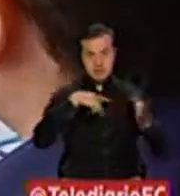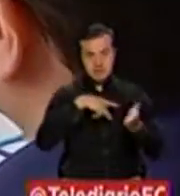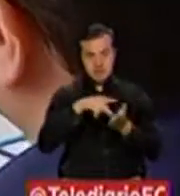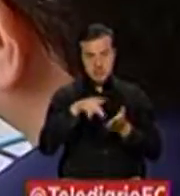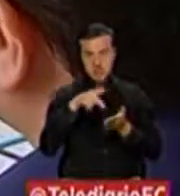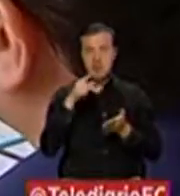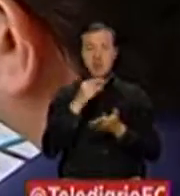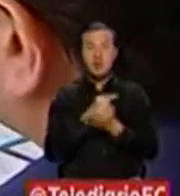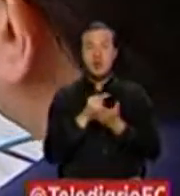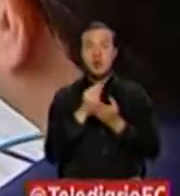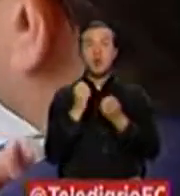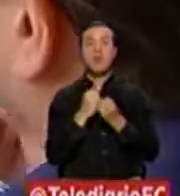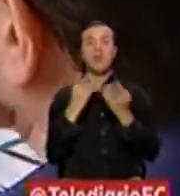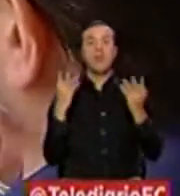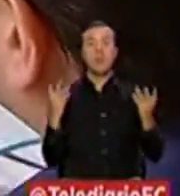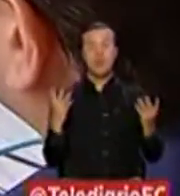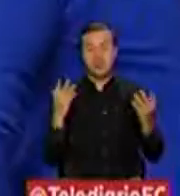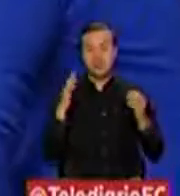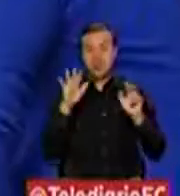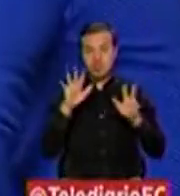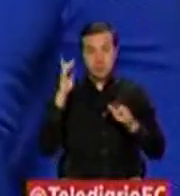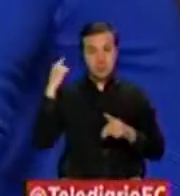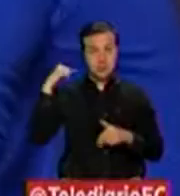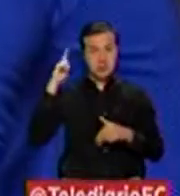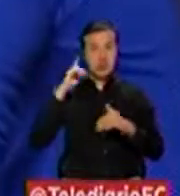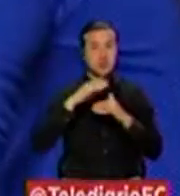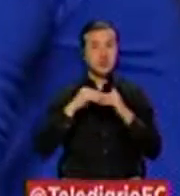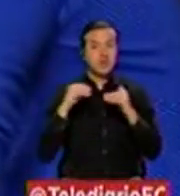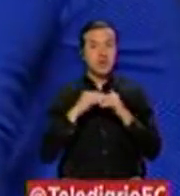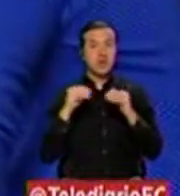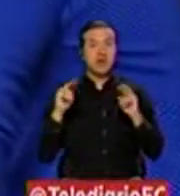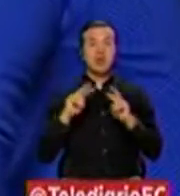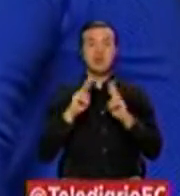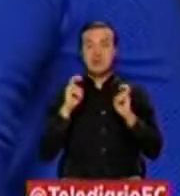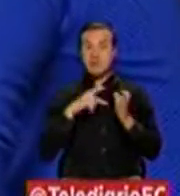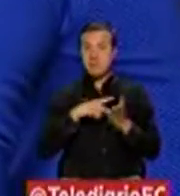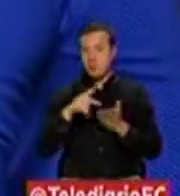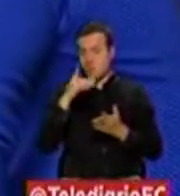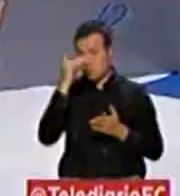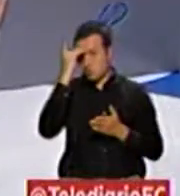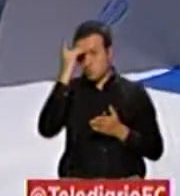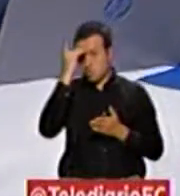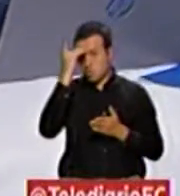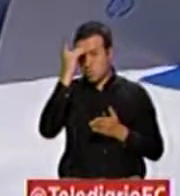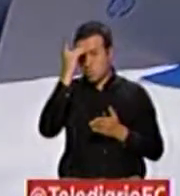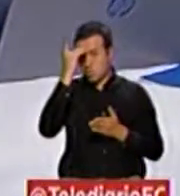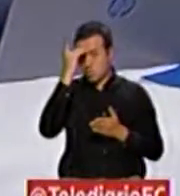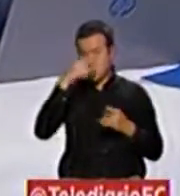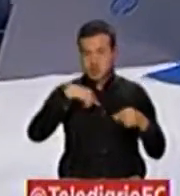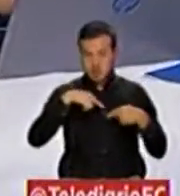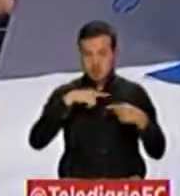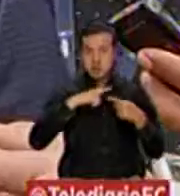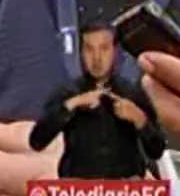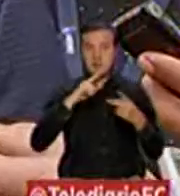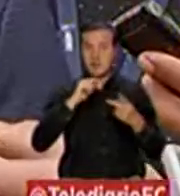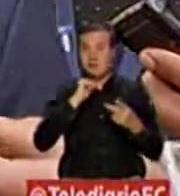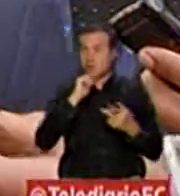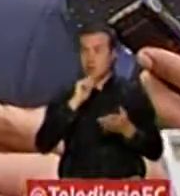Solo en Guayas se reporta un promedio de 8 millones de dólares por concepto de pagos de deudas por mora patronal y aportes